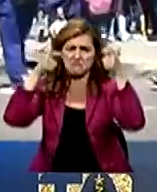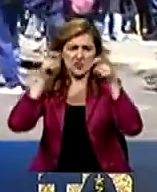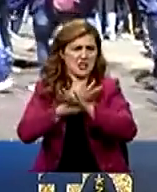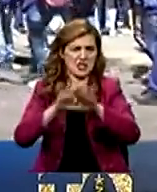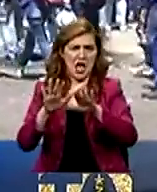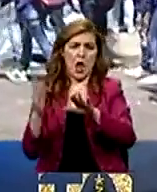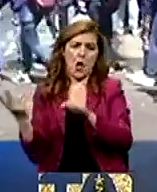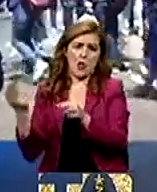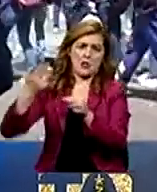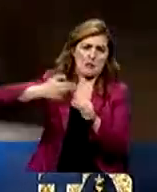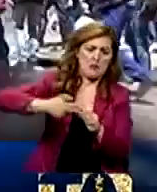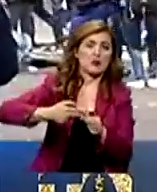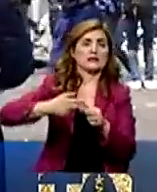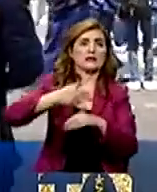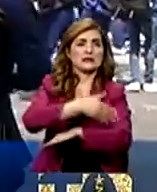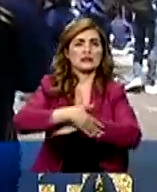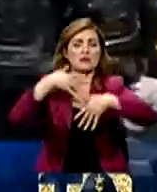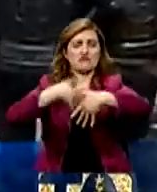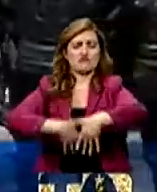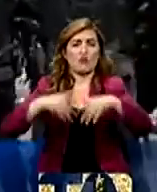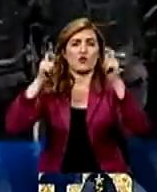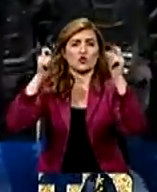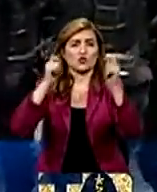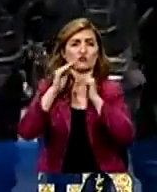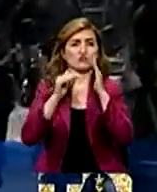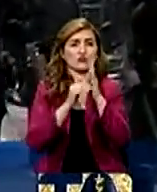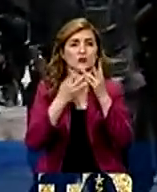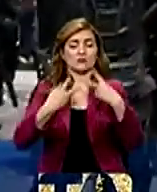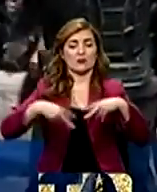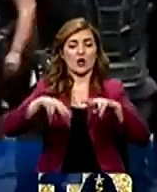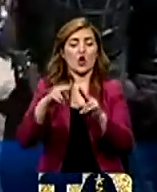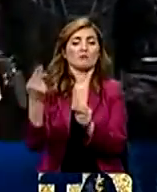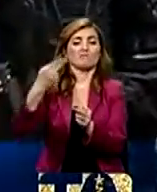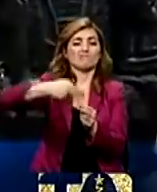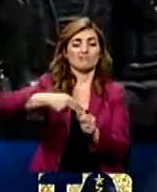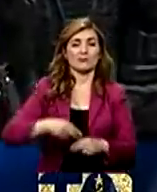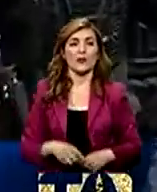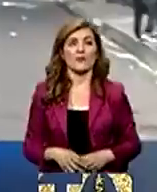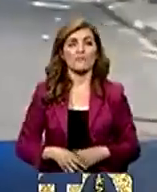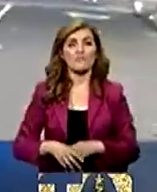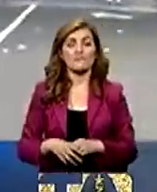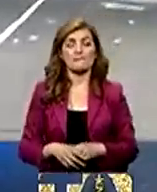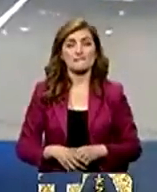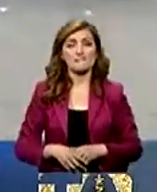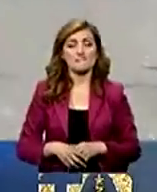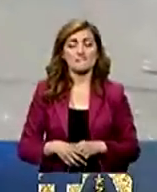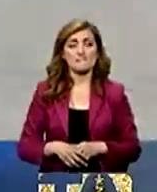las calles aledañas para protestar en contra del aumento del precio de venta al público de los combustibles.